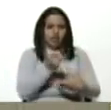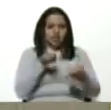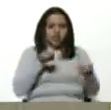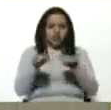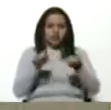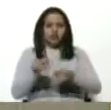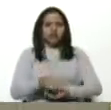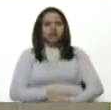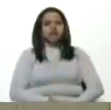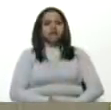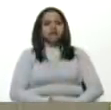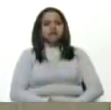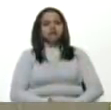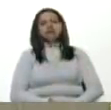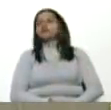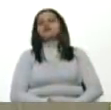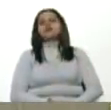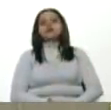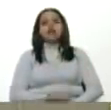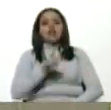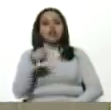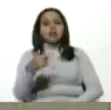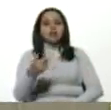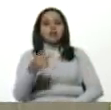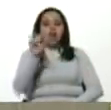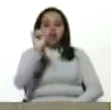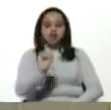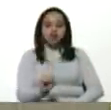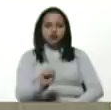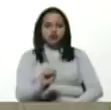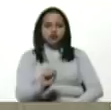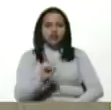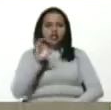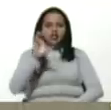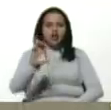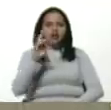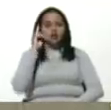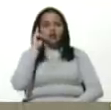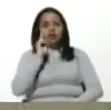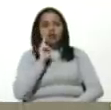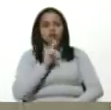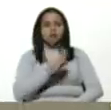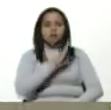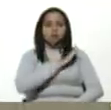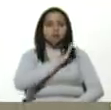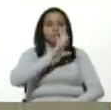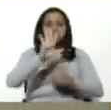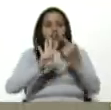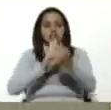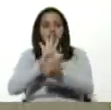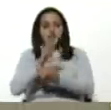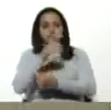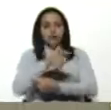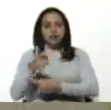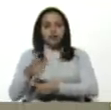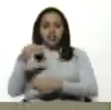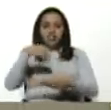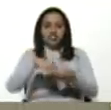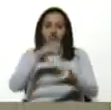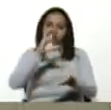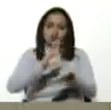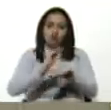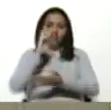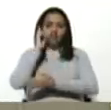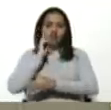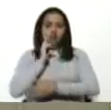tratamiento. Después nos trasladamos al sur, al estado Bolívar. Allí tenemos 5 casos en Ciudad Bolívar.